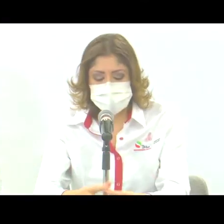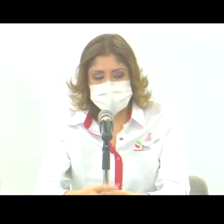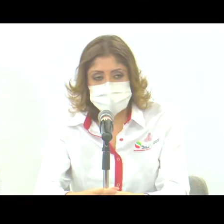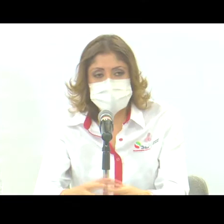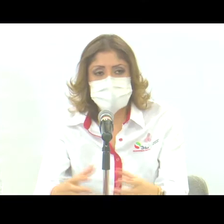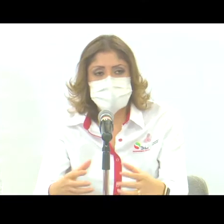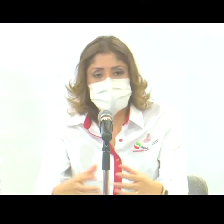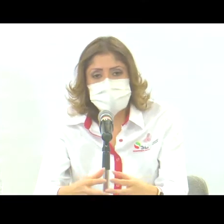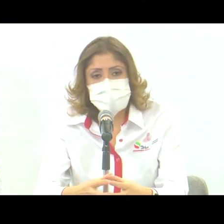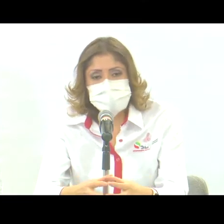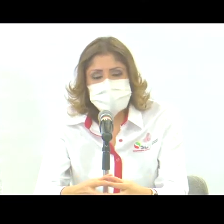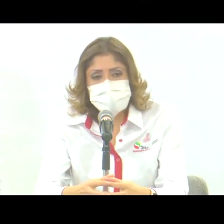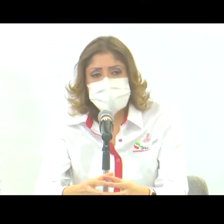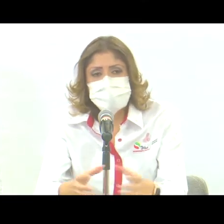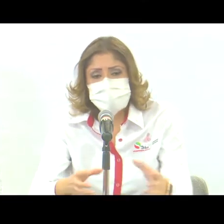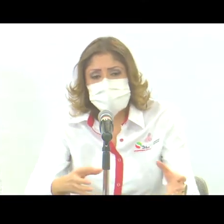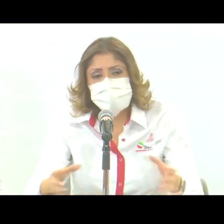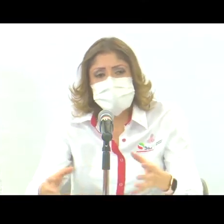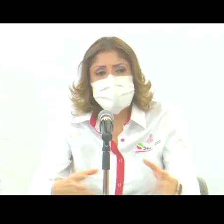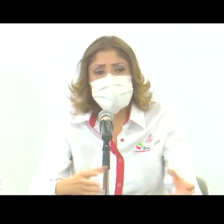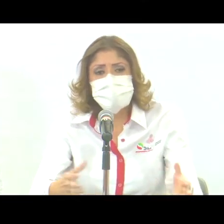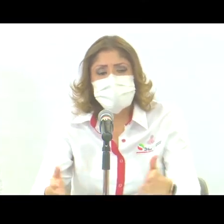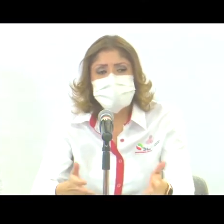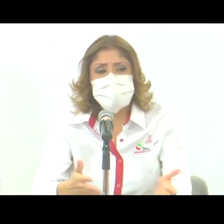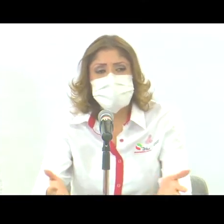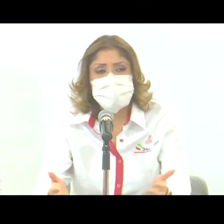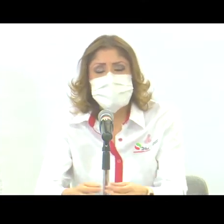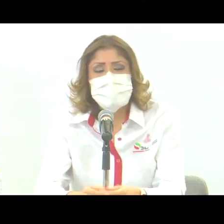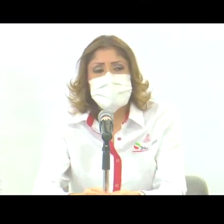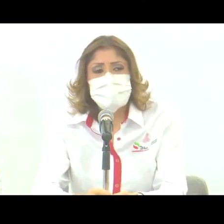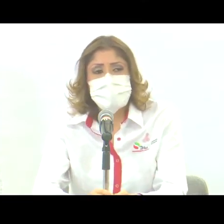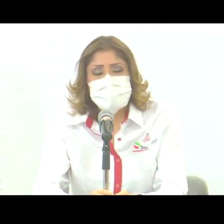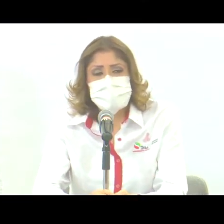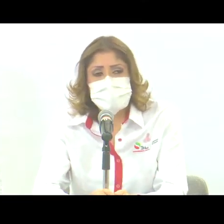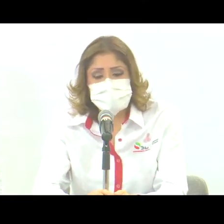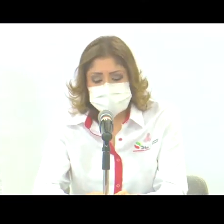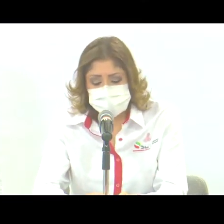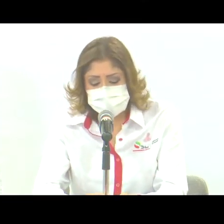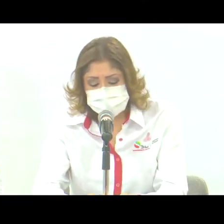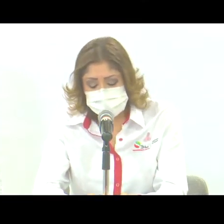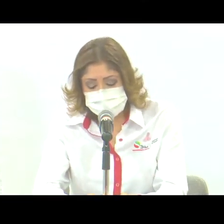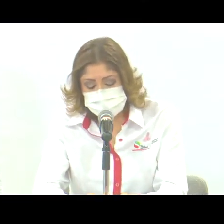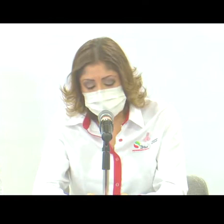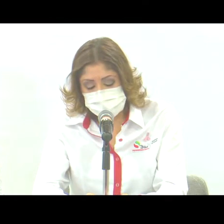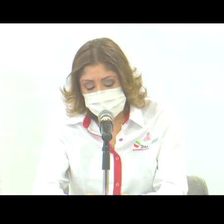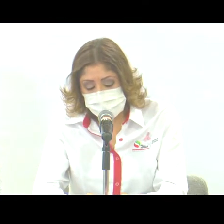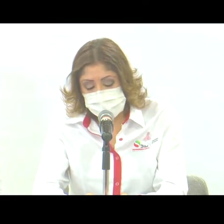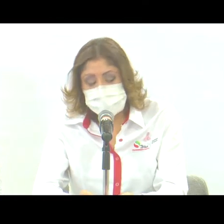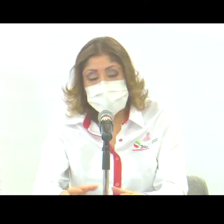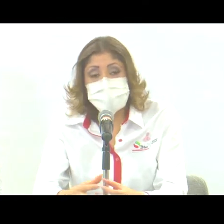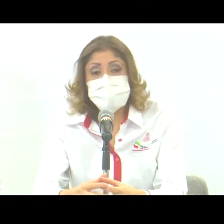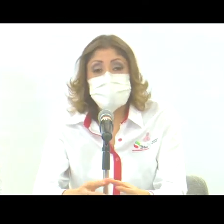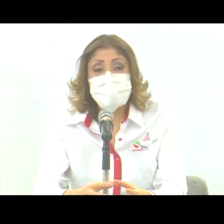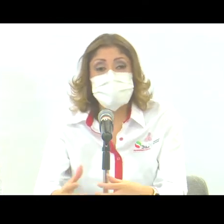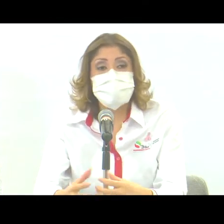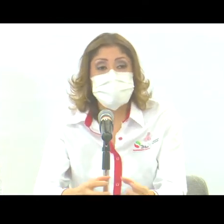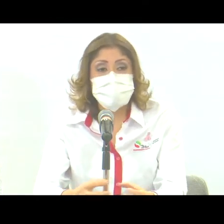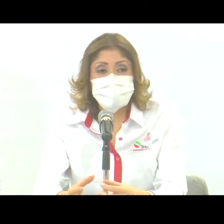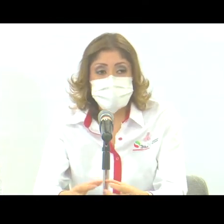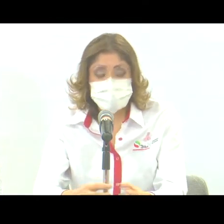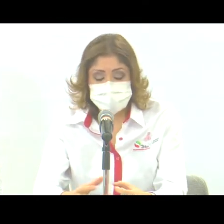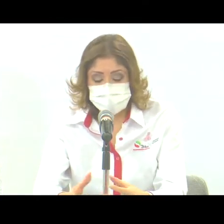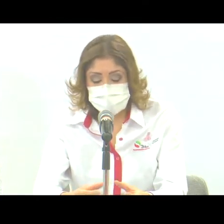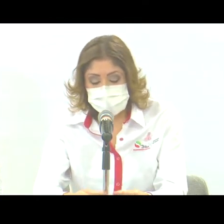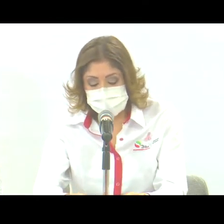una cantidad de personas en lugares pequeños en donde no se puede inclusive guardar la distancia y que además son